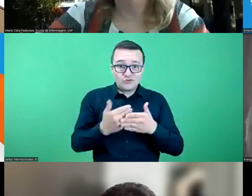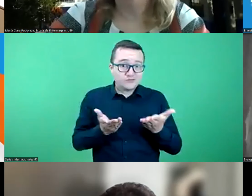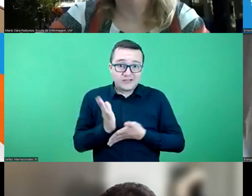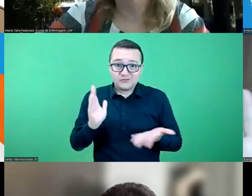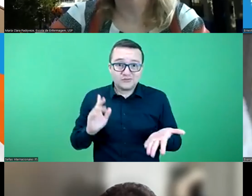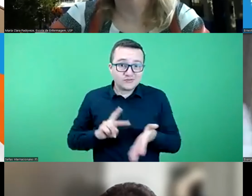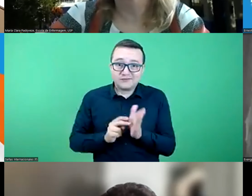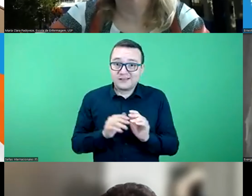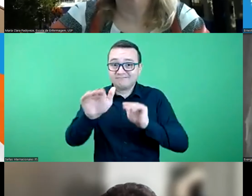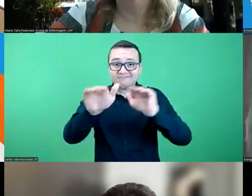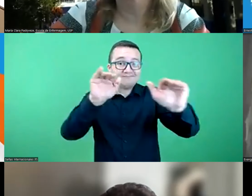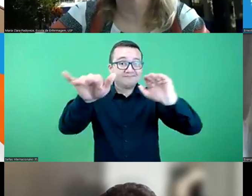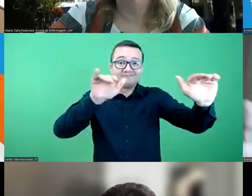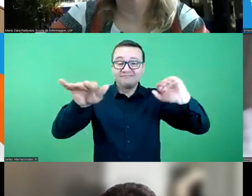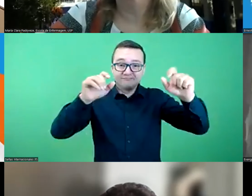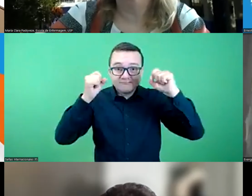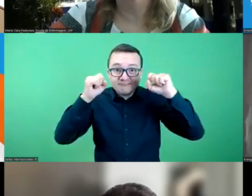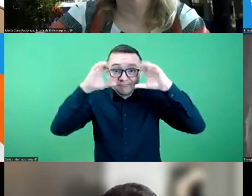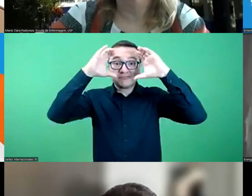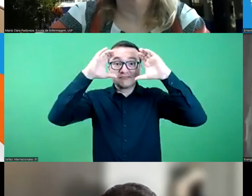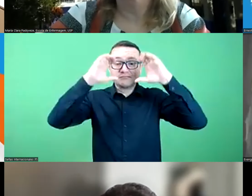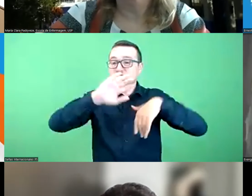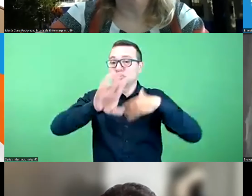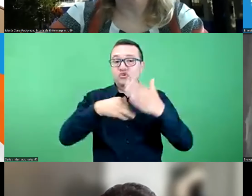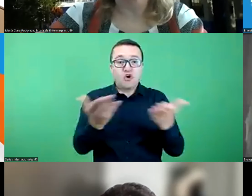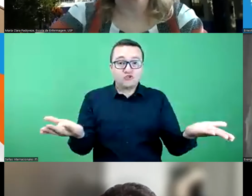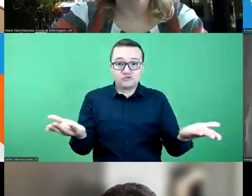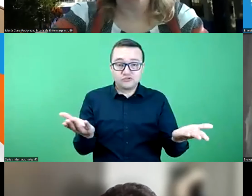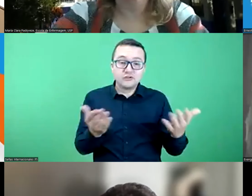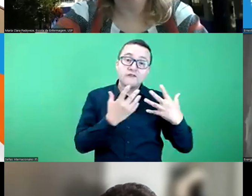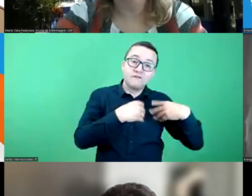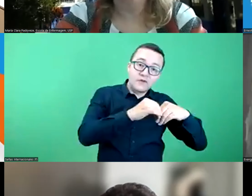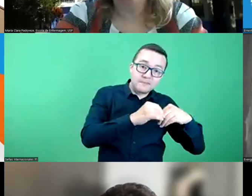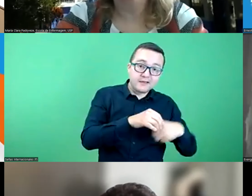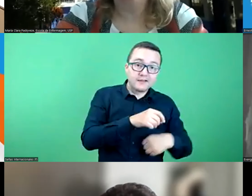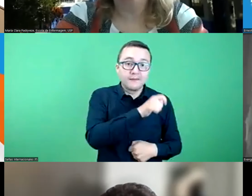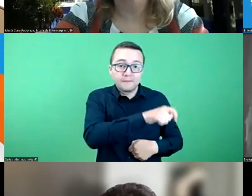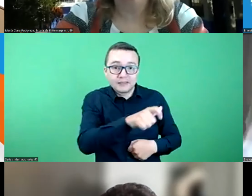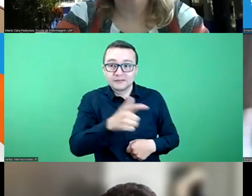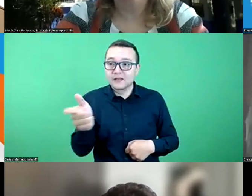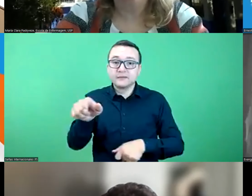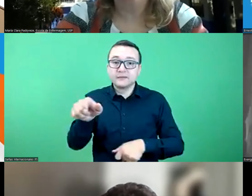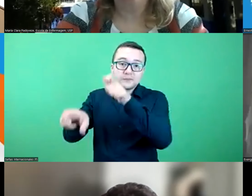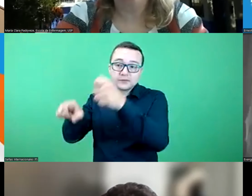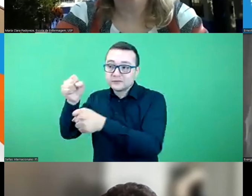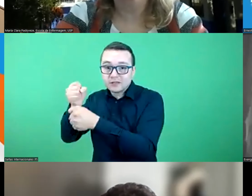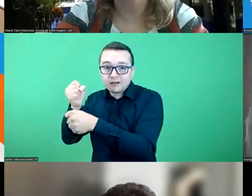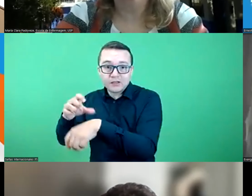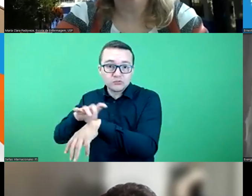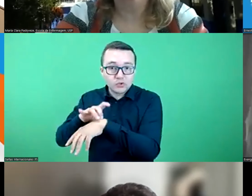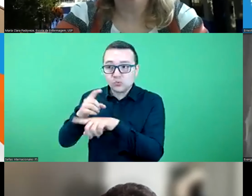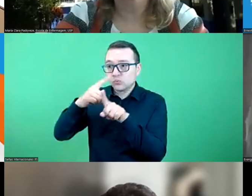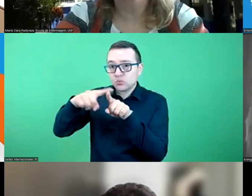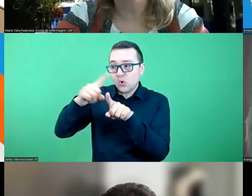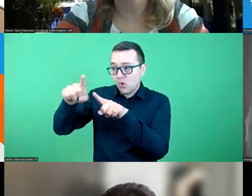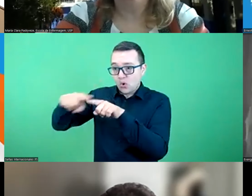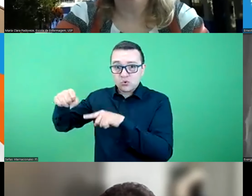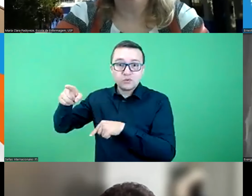todos, pacientes, familias, profesionales de salud, hacedores de